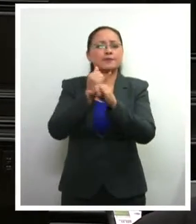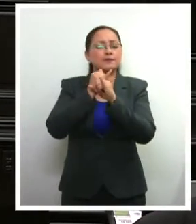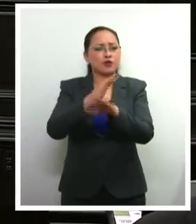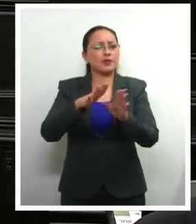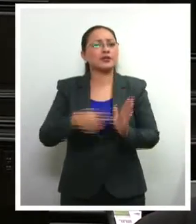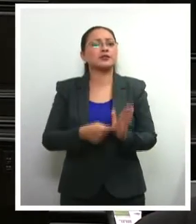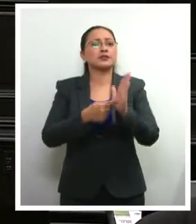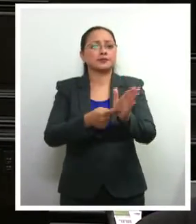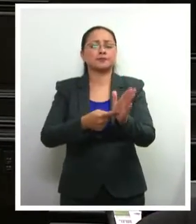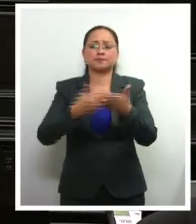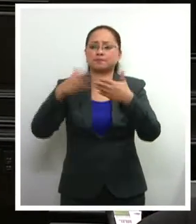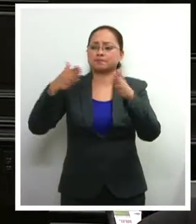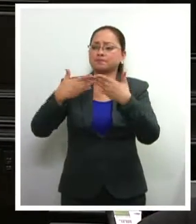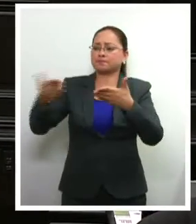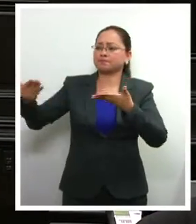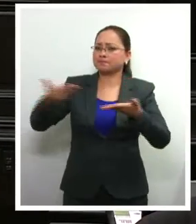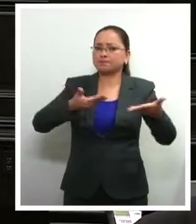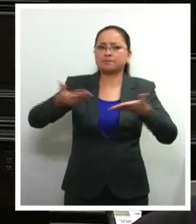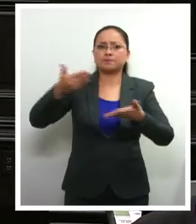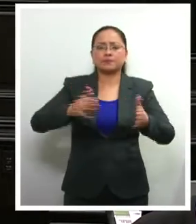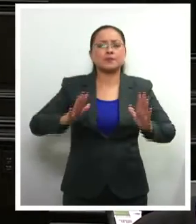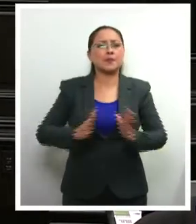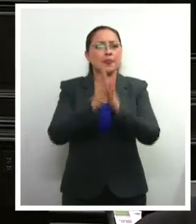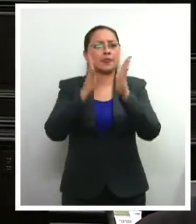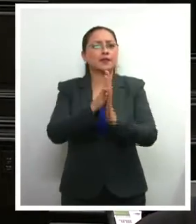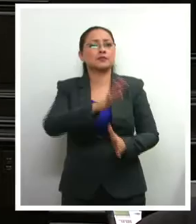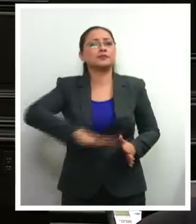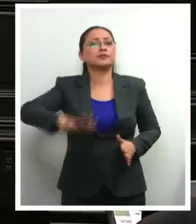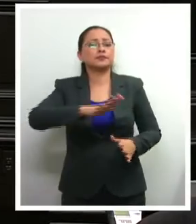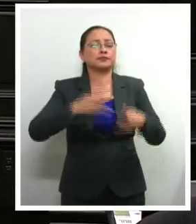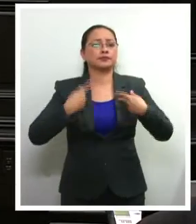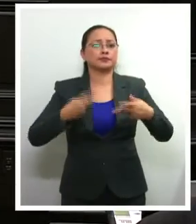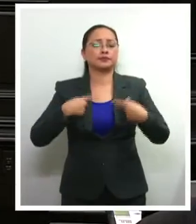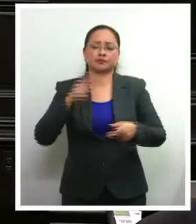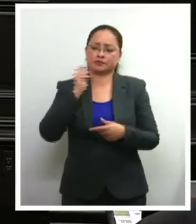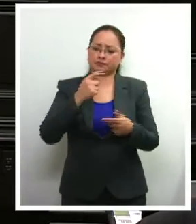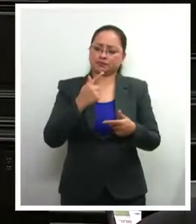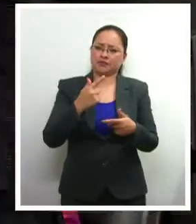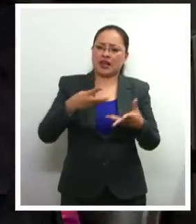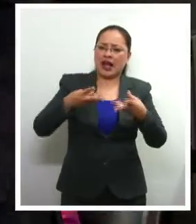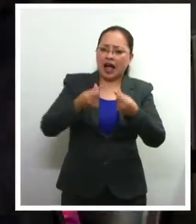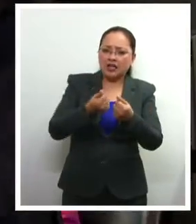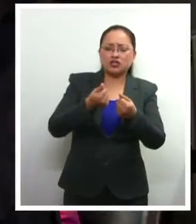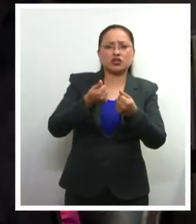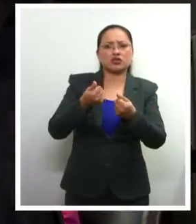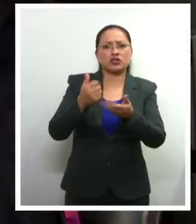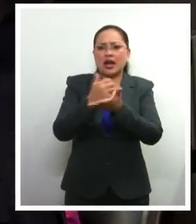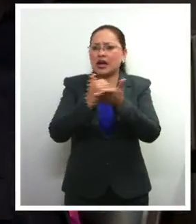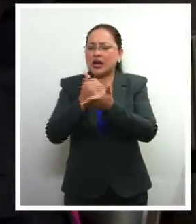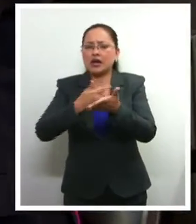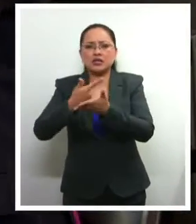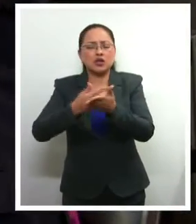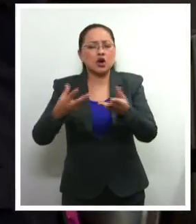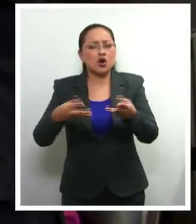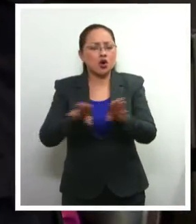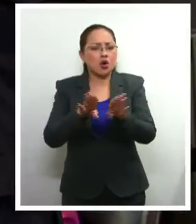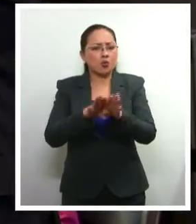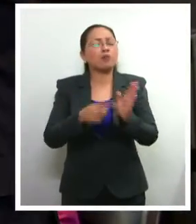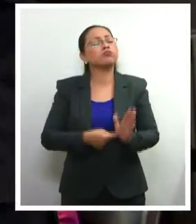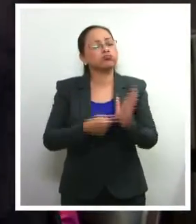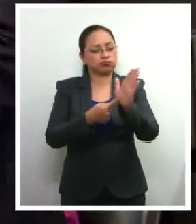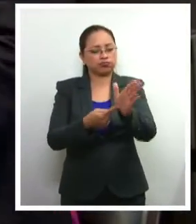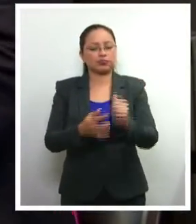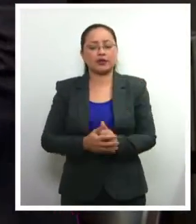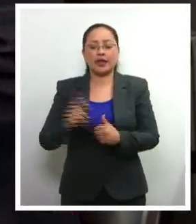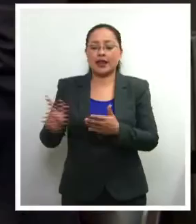la apertura gubernamental, la participación ciudadana y la rendición de cuentas. La ley establecerá los mecanismos a que